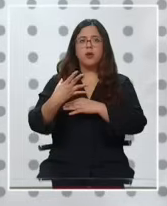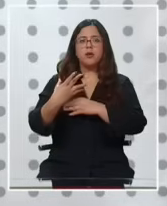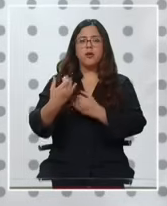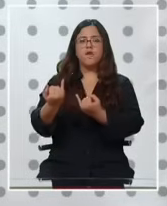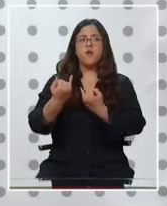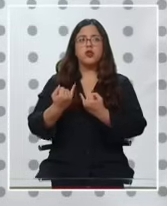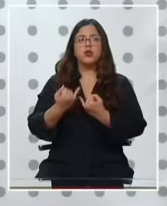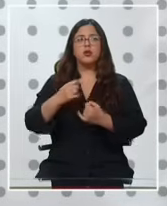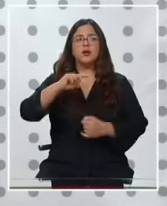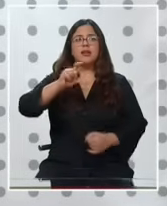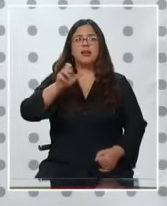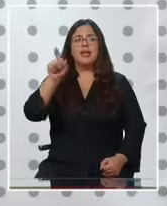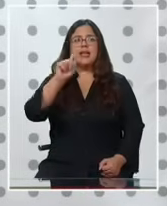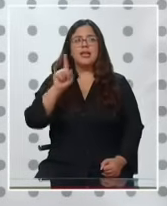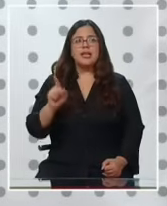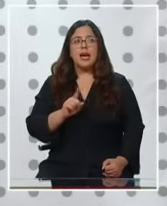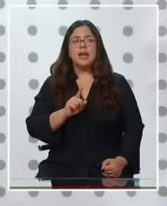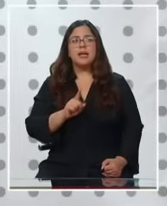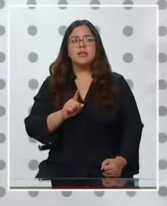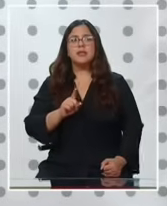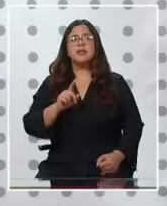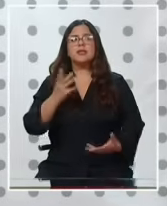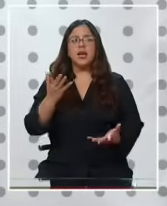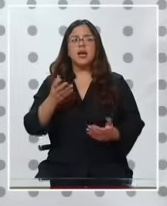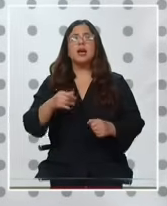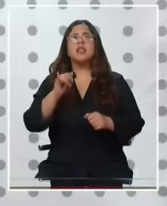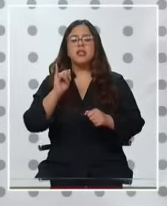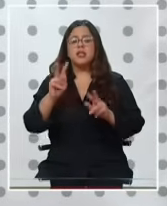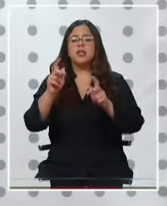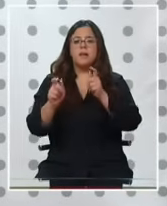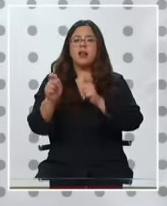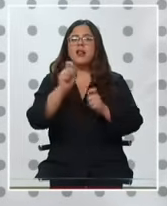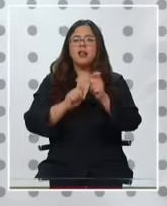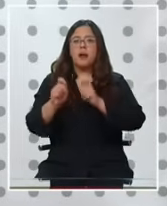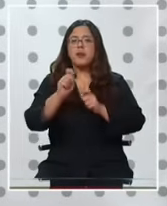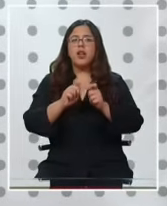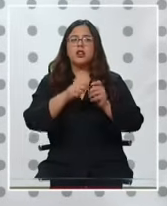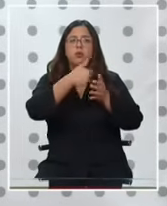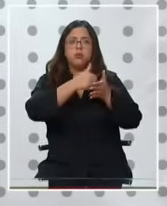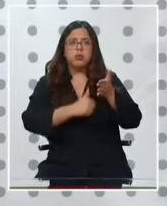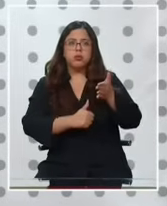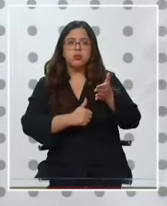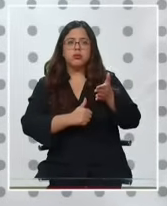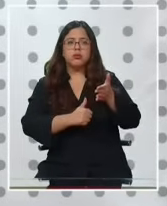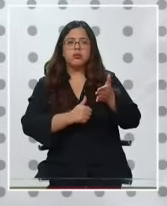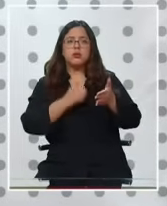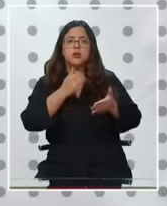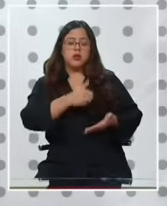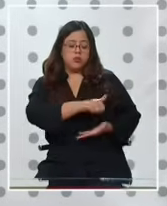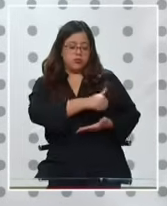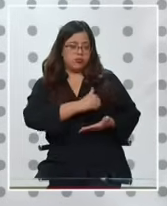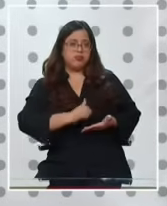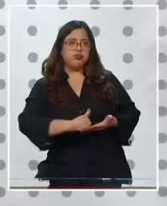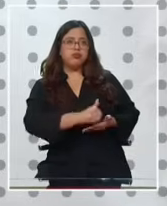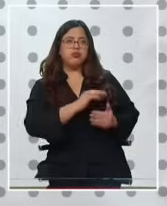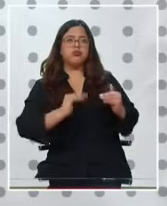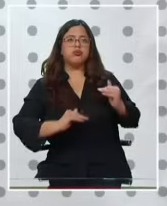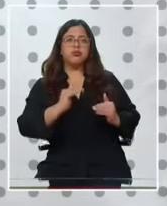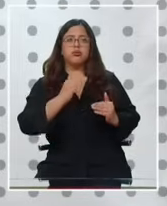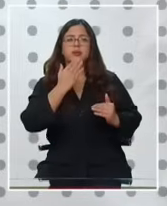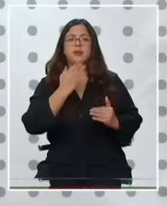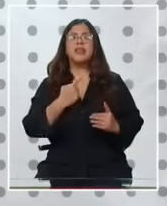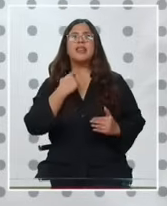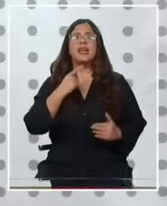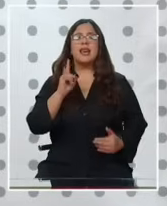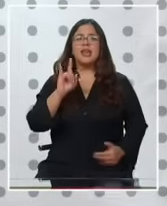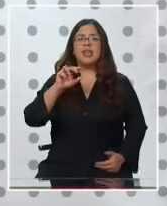declaración. El GES cubre su tratamiento quirúrgico, la reconstrucción mamaria según indicación,